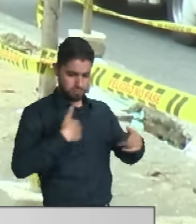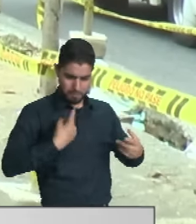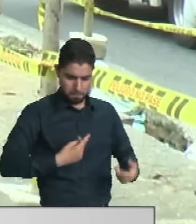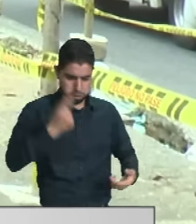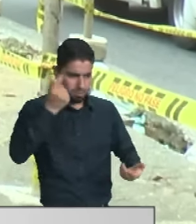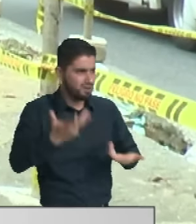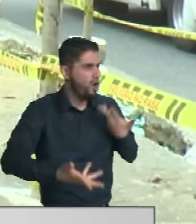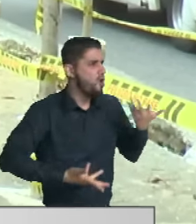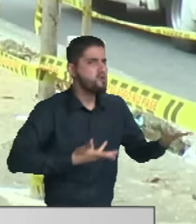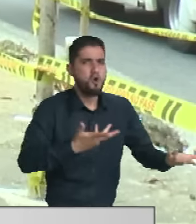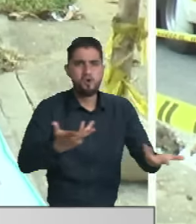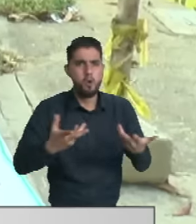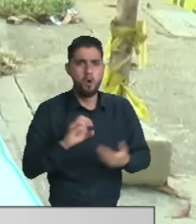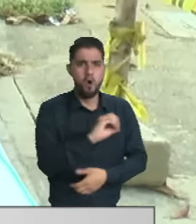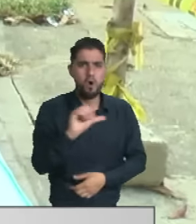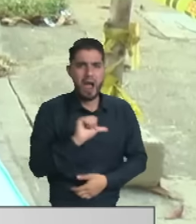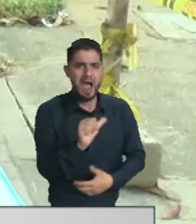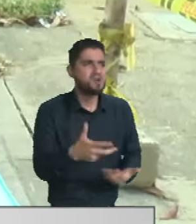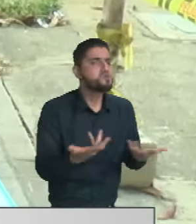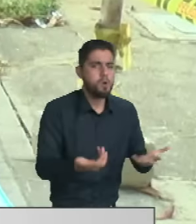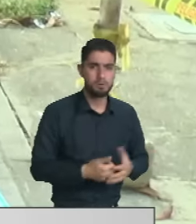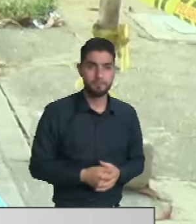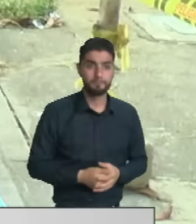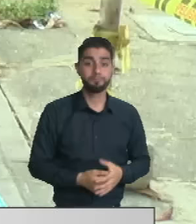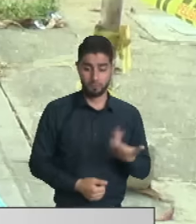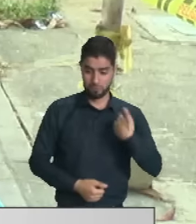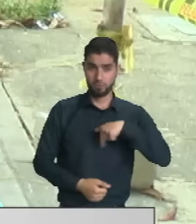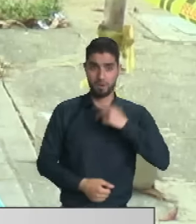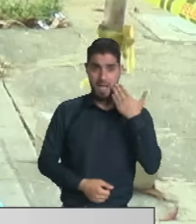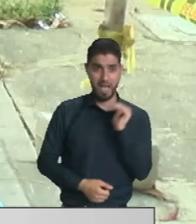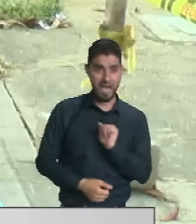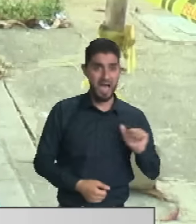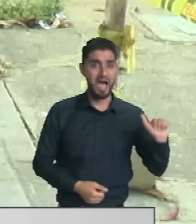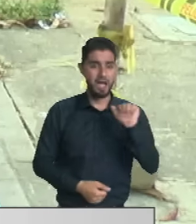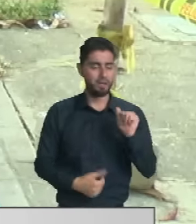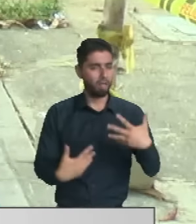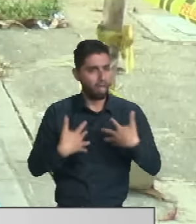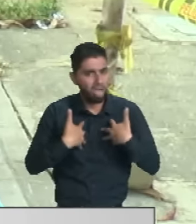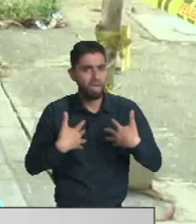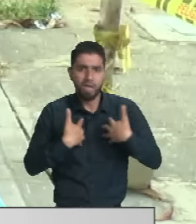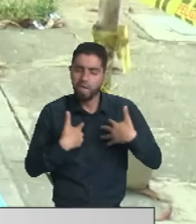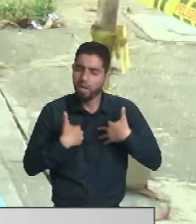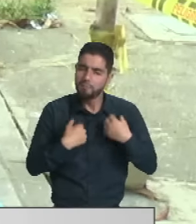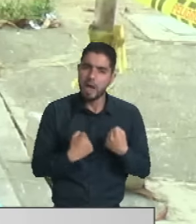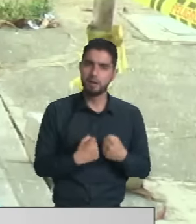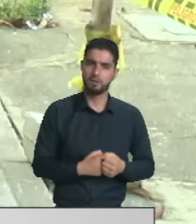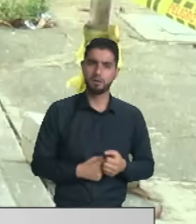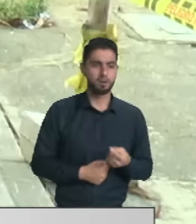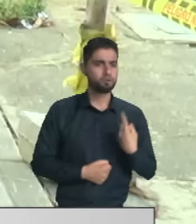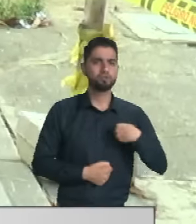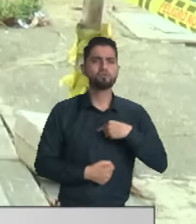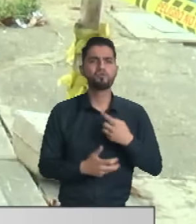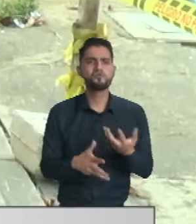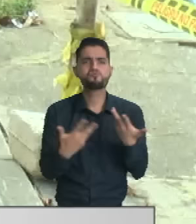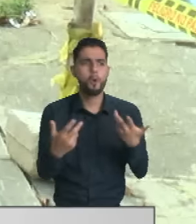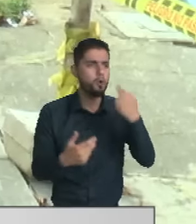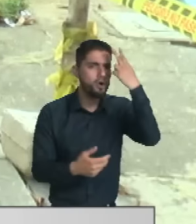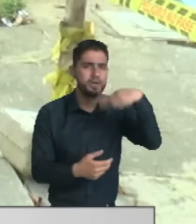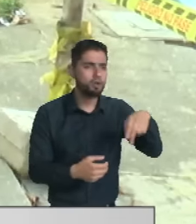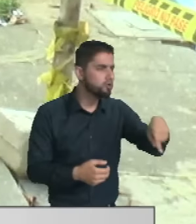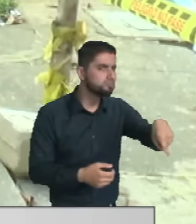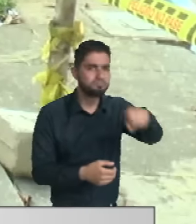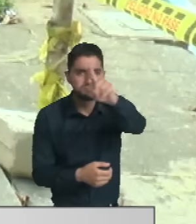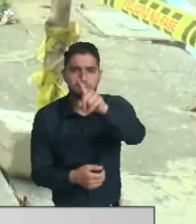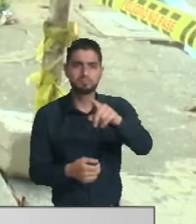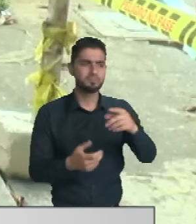todos y todas las trabajadoras. Nosotras las mujeres somos las que sufrimos porque no tenemos en qué enviar nuestros hijos,